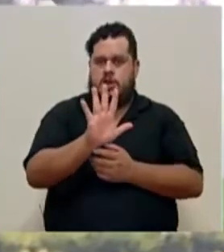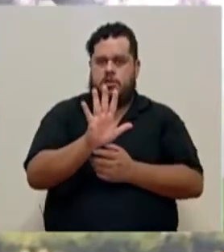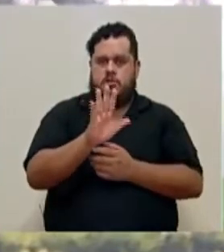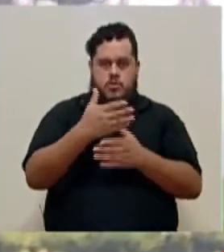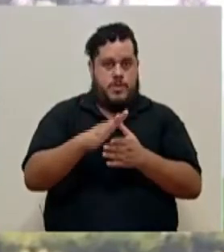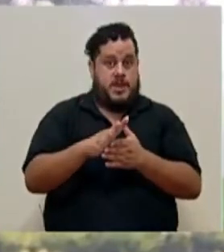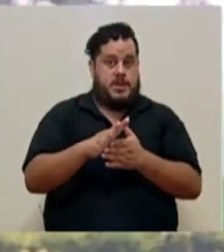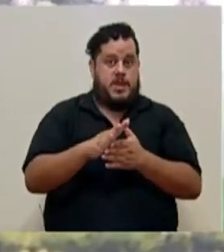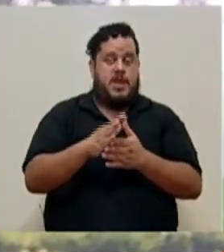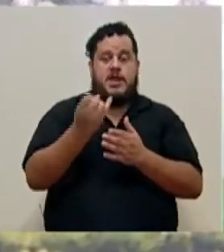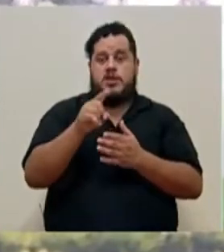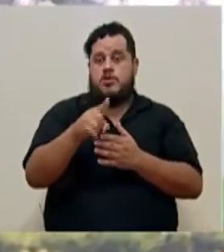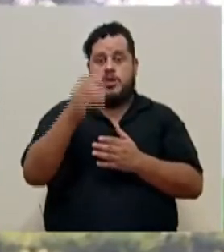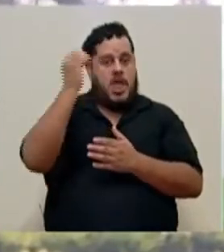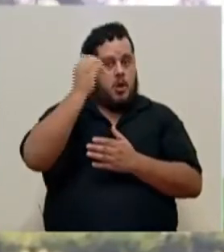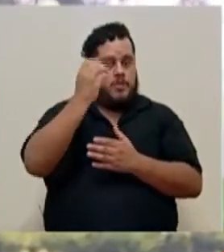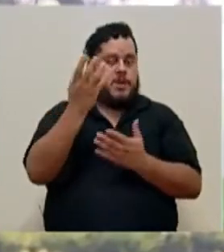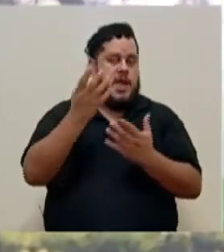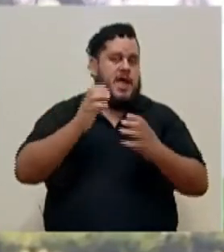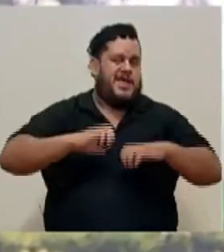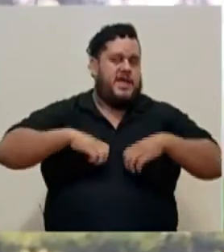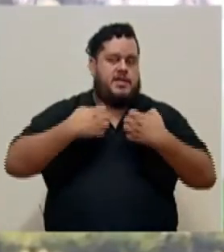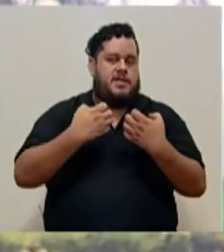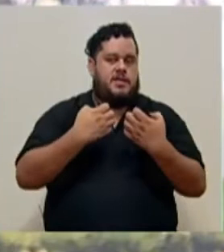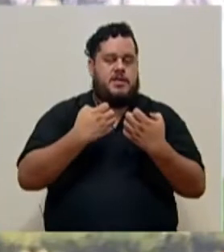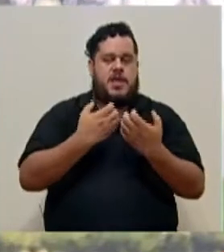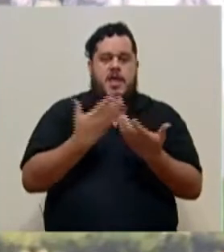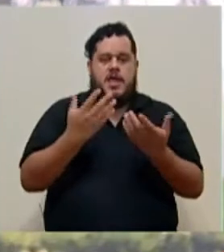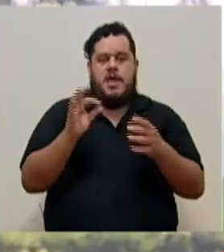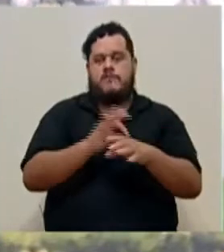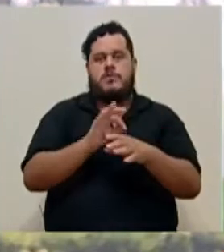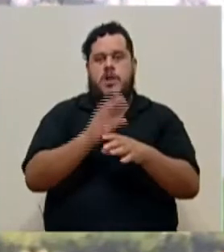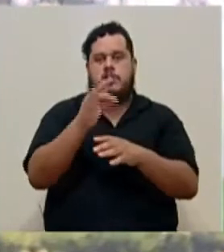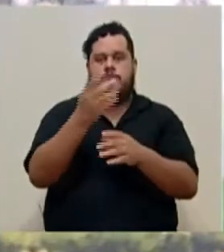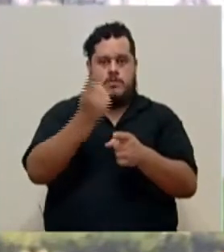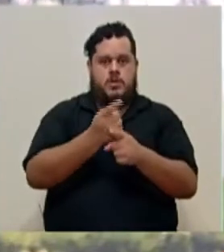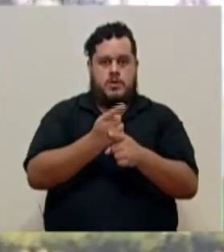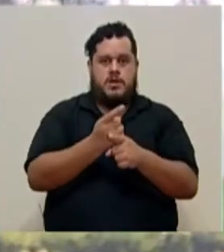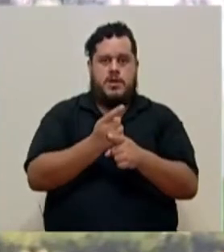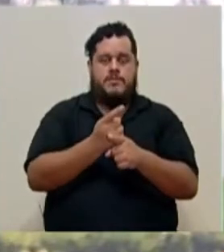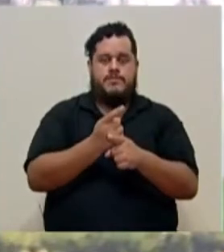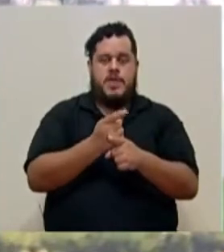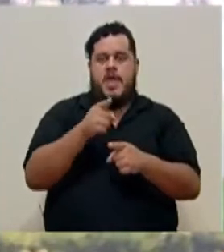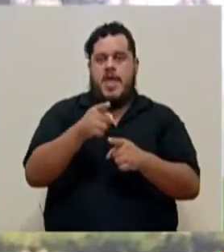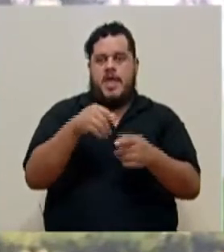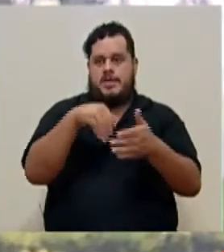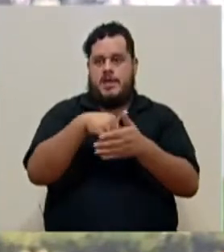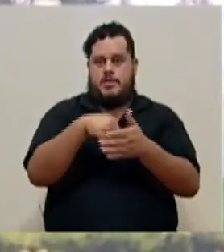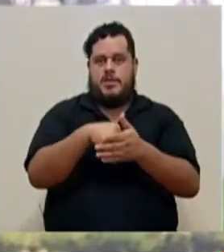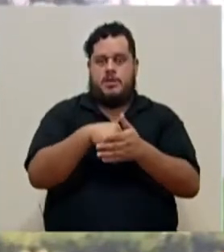de su parte, si considera que existe, digamos, que ha funcionado de manera correcta esta